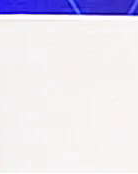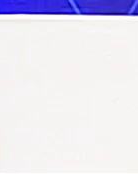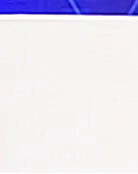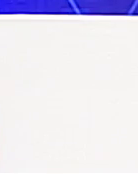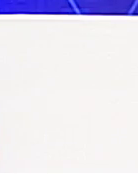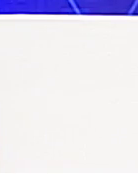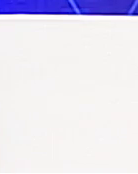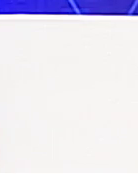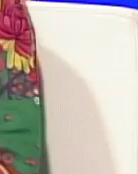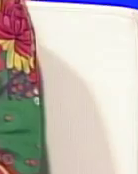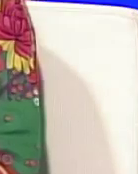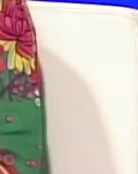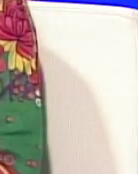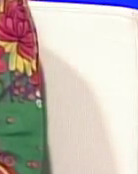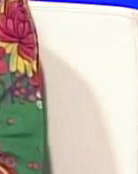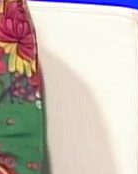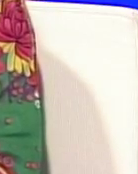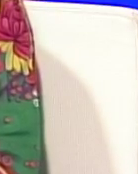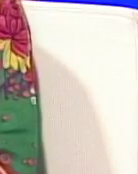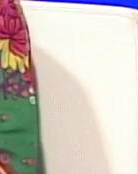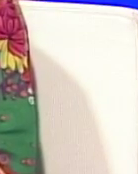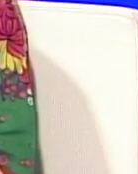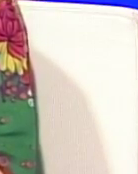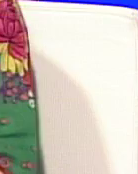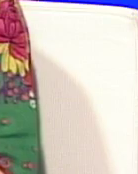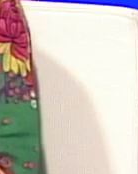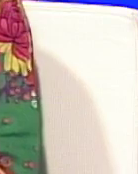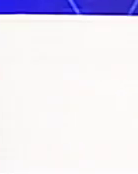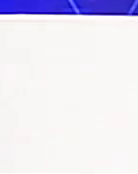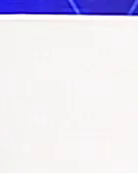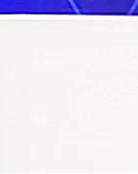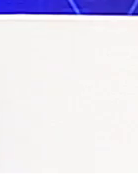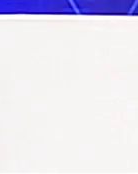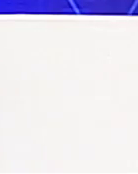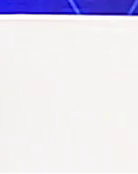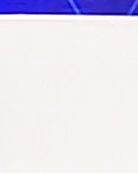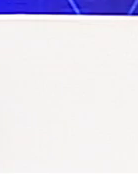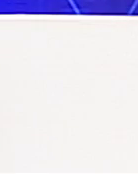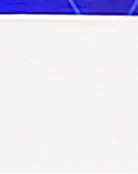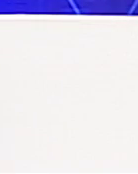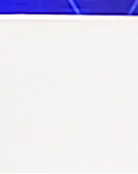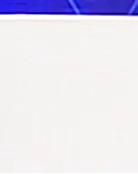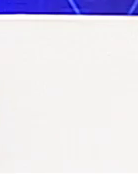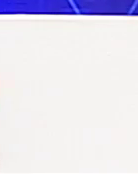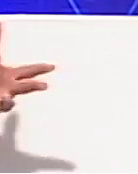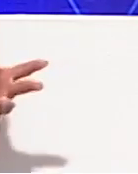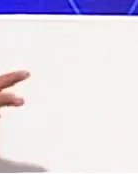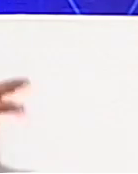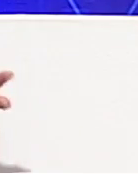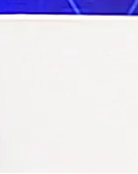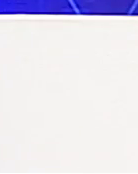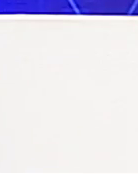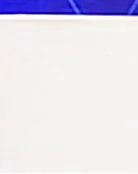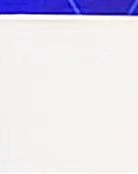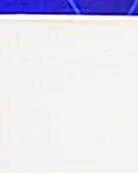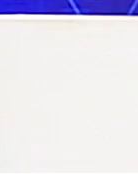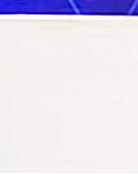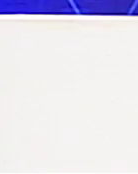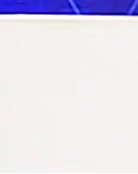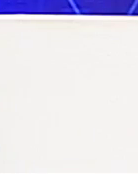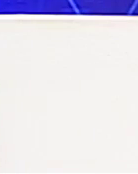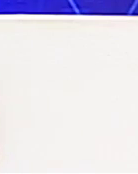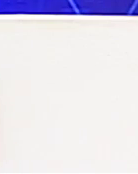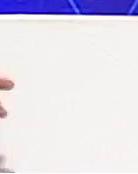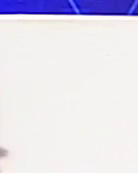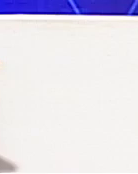725.110 pensiones, hablando de una declaratoria de 100% pensionados en el país. ¿Cuáles son los próximos pasos para